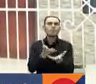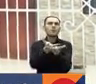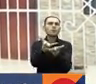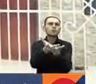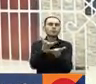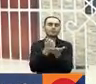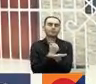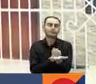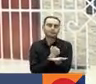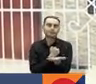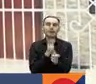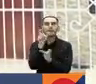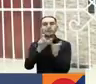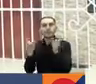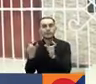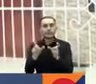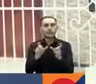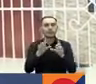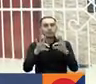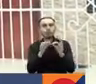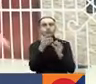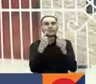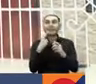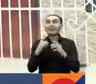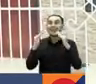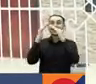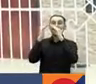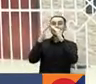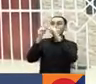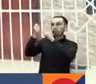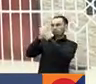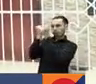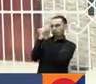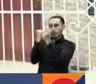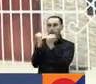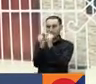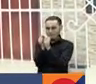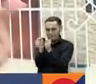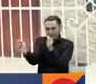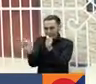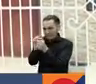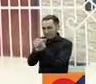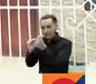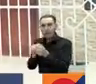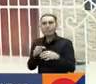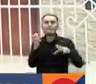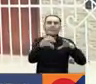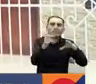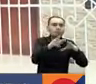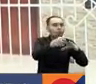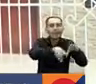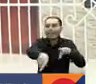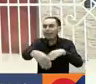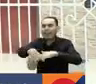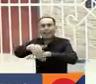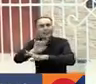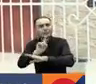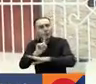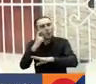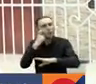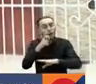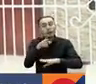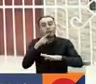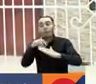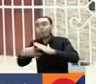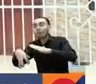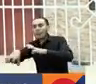o las familias aseguren sus techos y ventanas, no arrojen basuras a las calles porque eso va a formar sedimentos en los arroyos, que también son una de